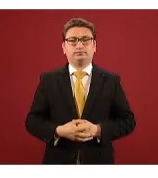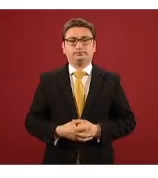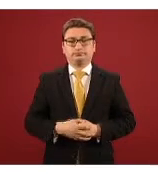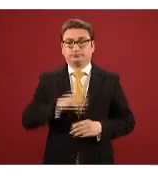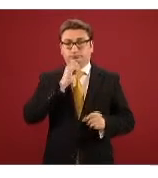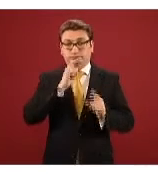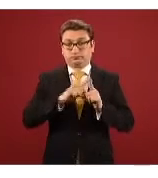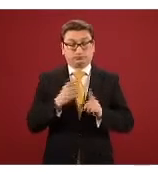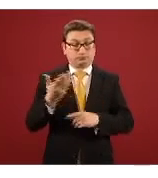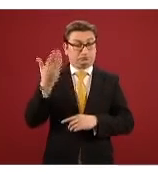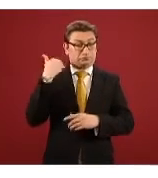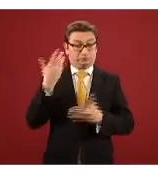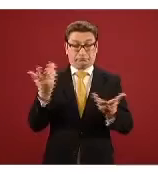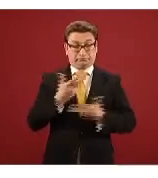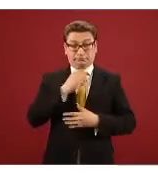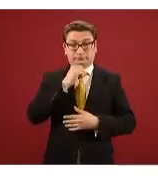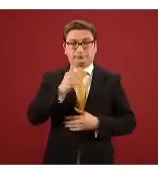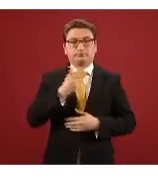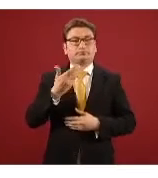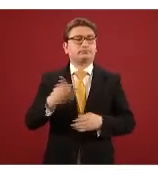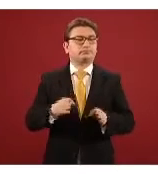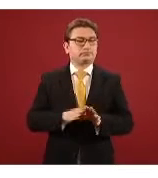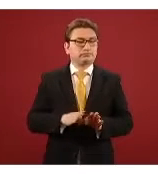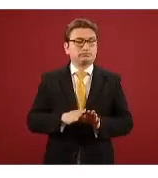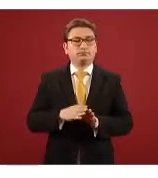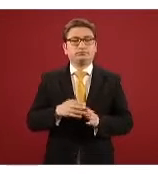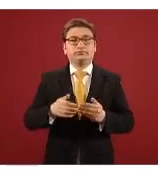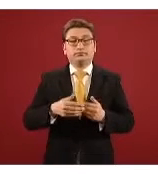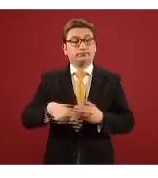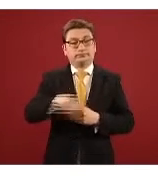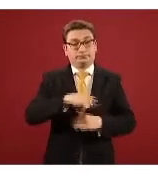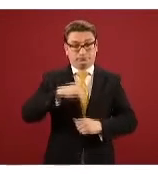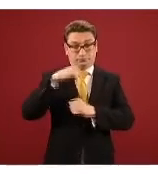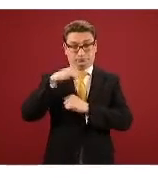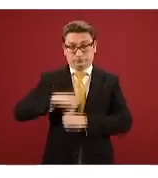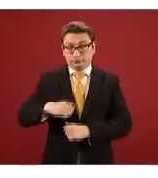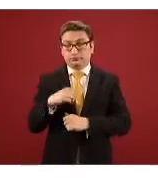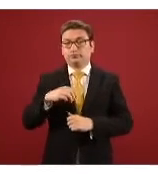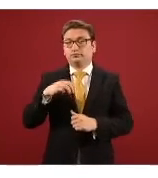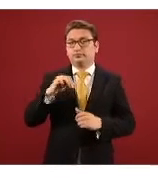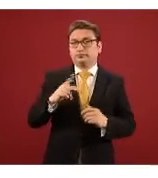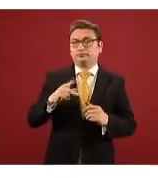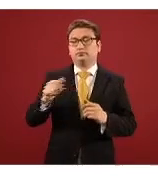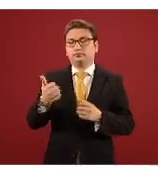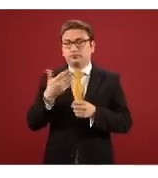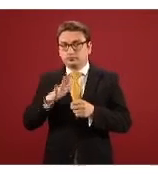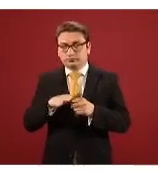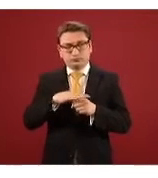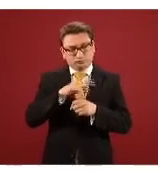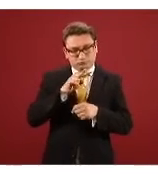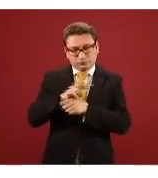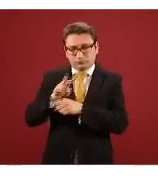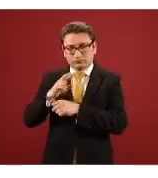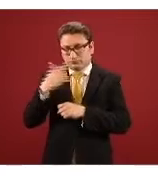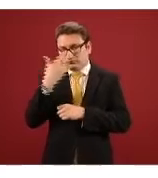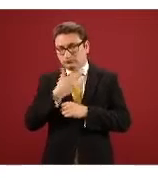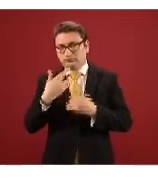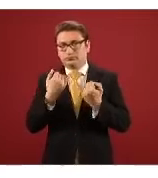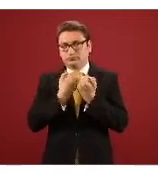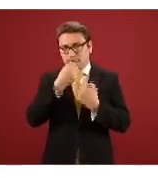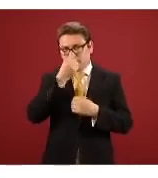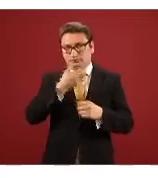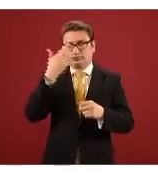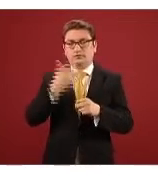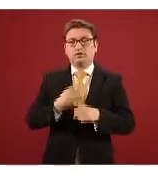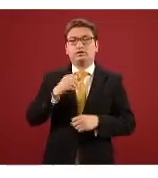hacía con anterioridad, se han dado vistas tanto autoridades ministeriales como autoridades administrativas, particularmente a la Secretaría de la